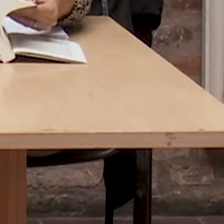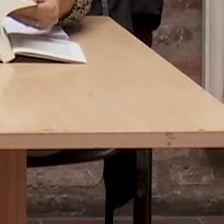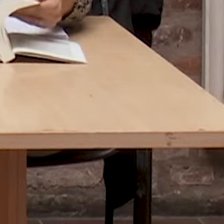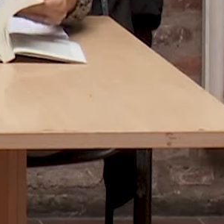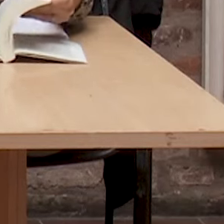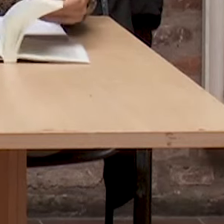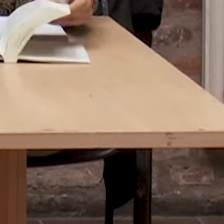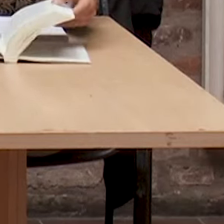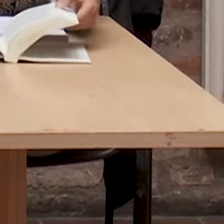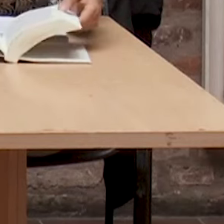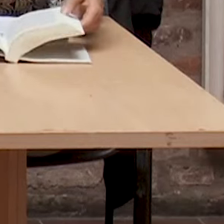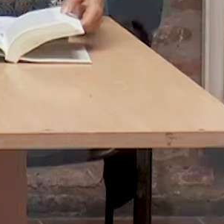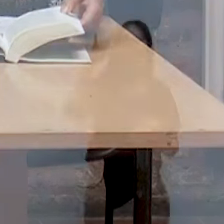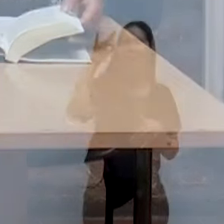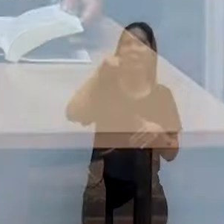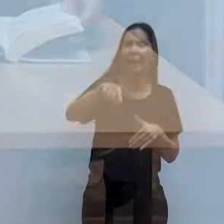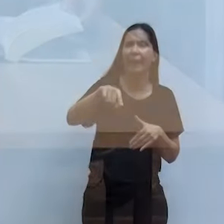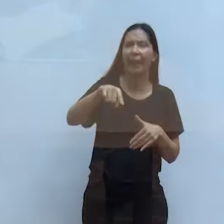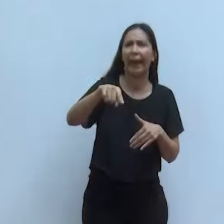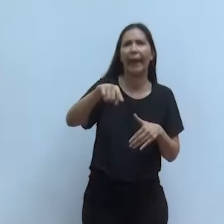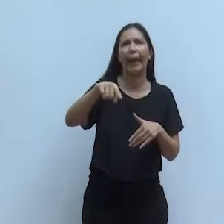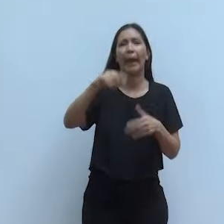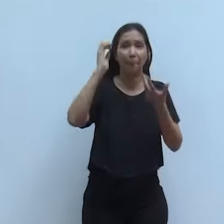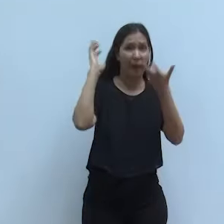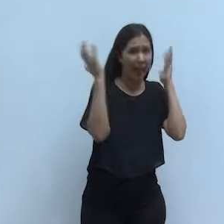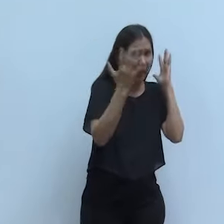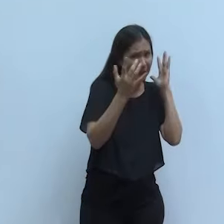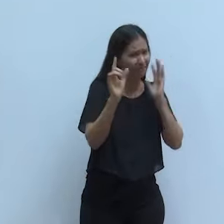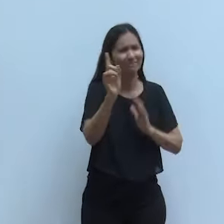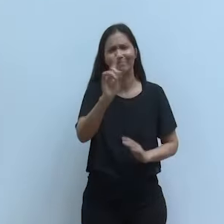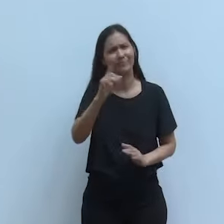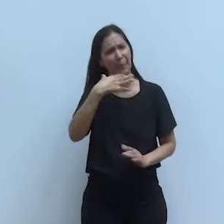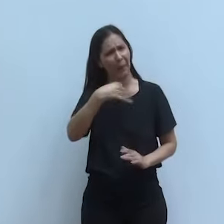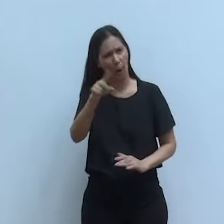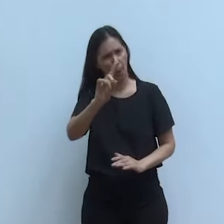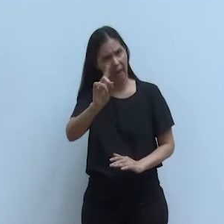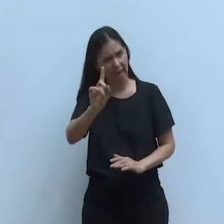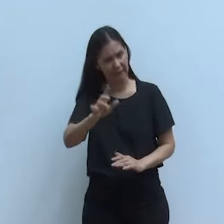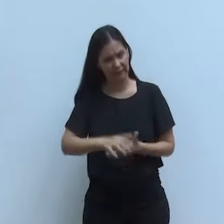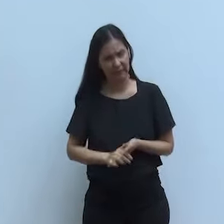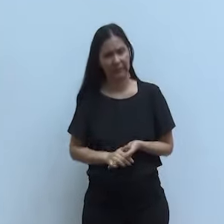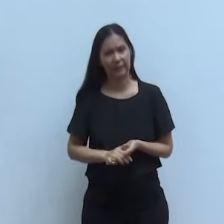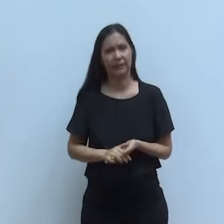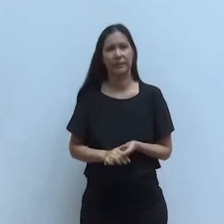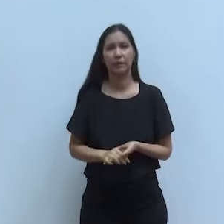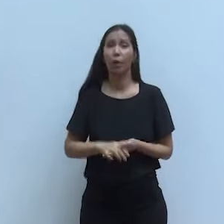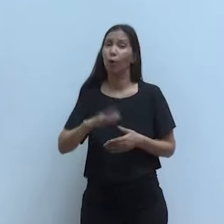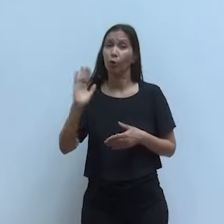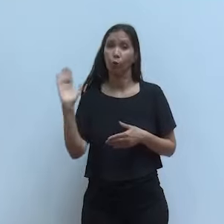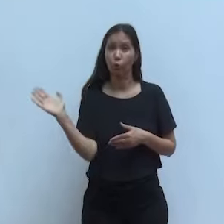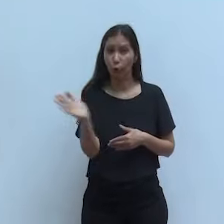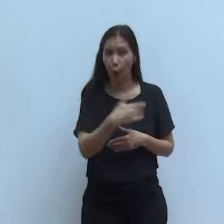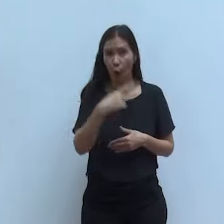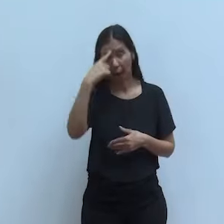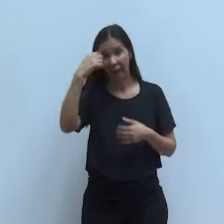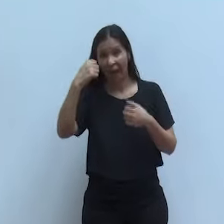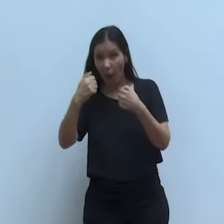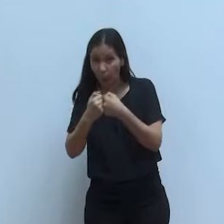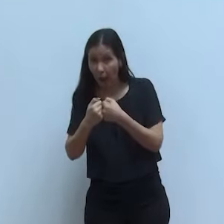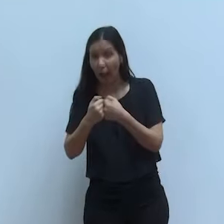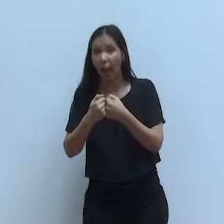hacia el mísmo casi todos los que o todos podemos decir los que estaban de acuerdo con los gobiernos